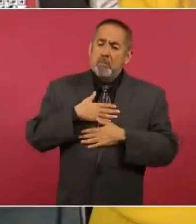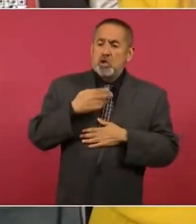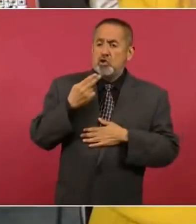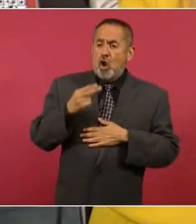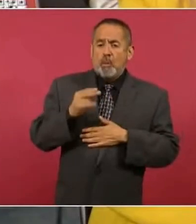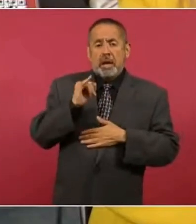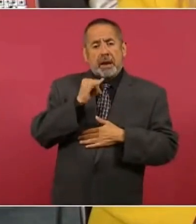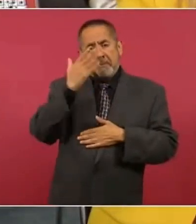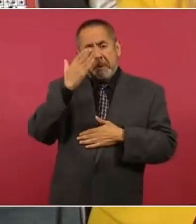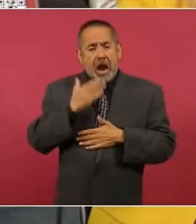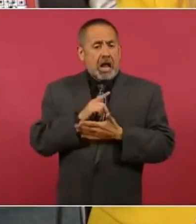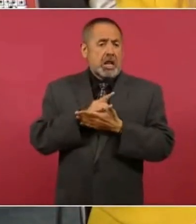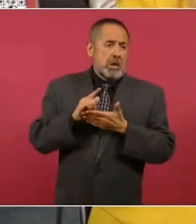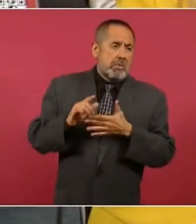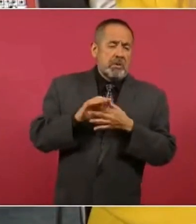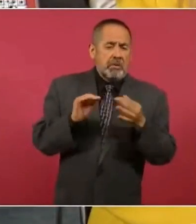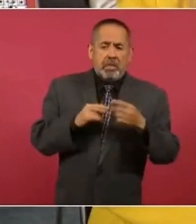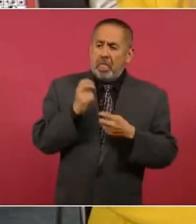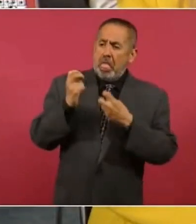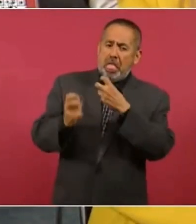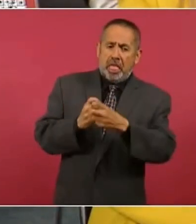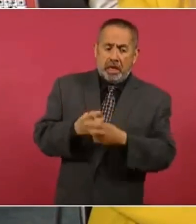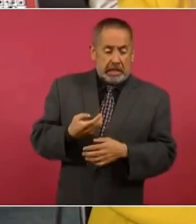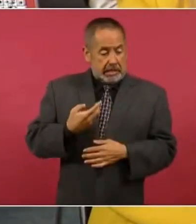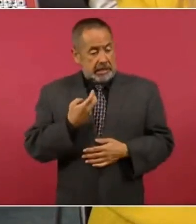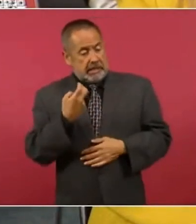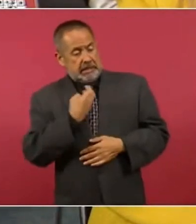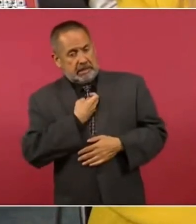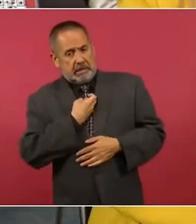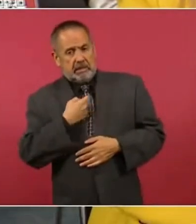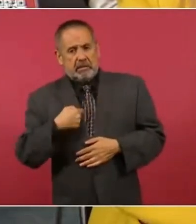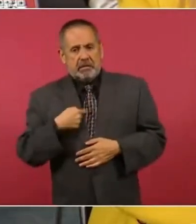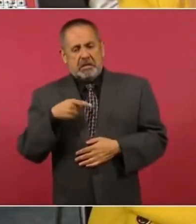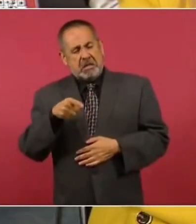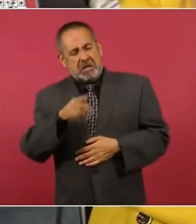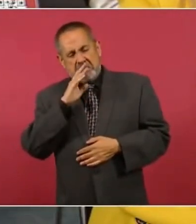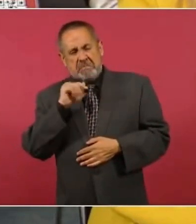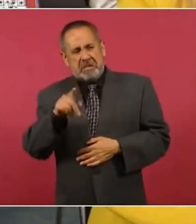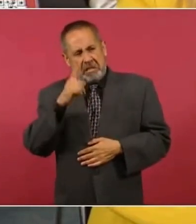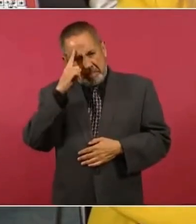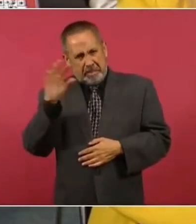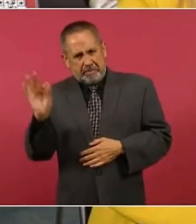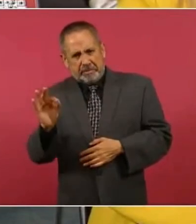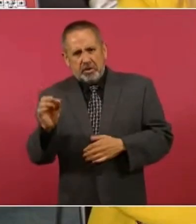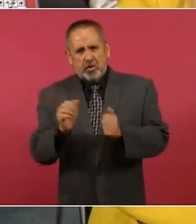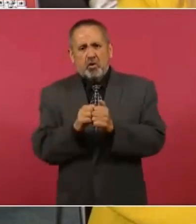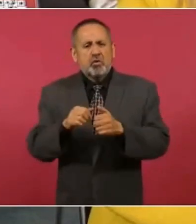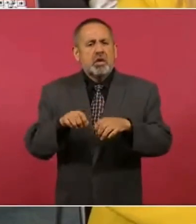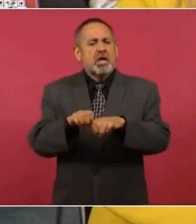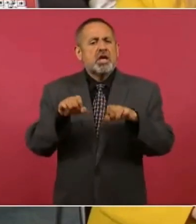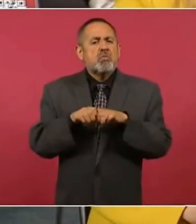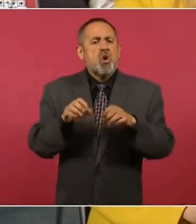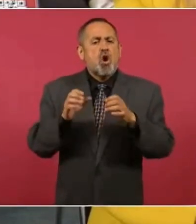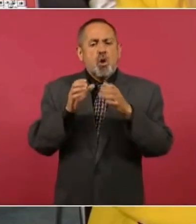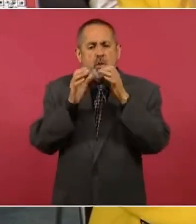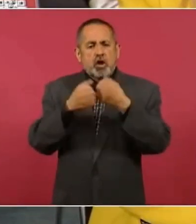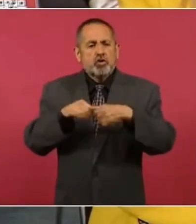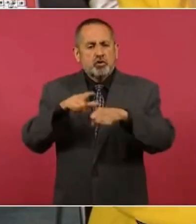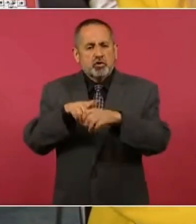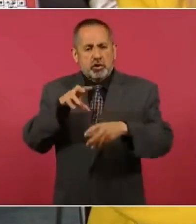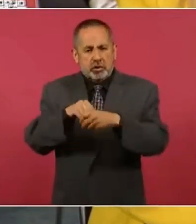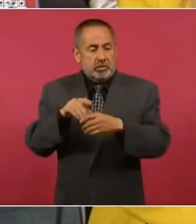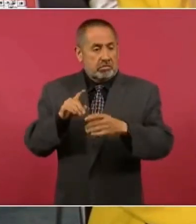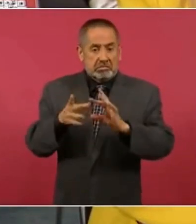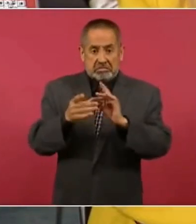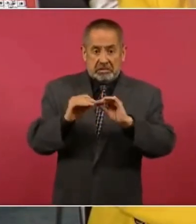nunca ha tenido y para que acusara que mi posicionamiento había sido sembrado por su equipo de comunicación social, lo que de una